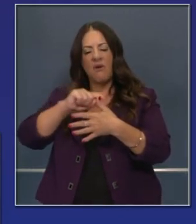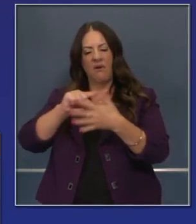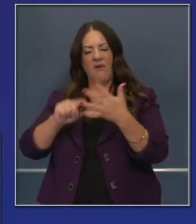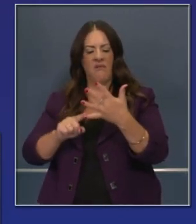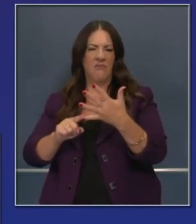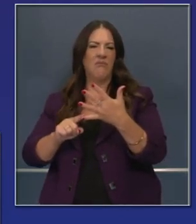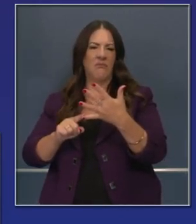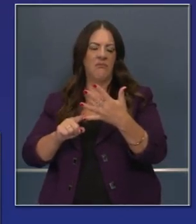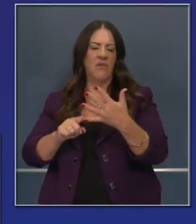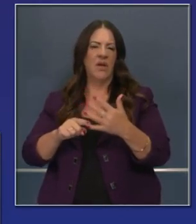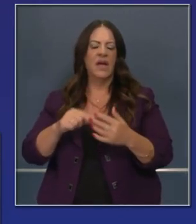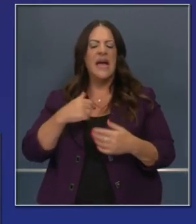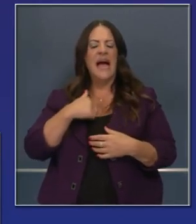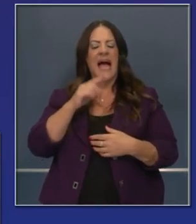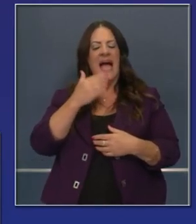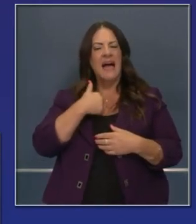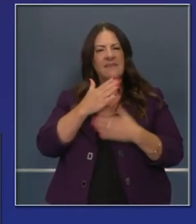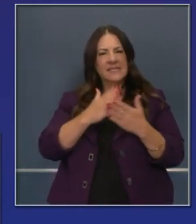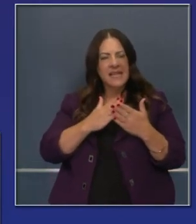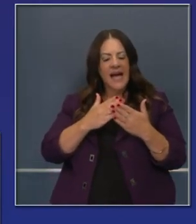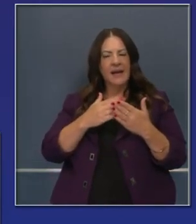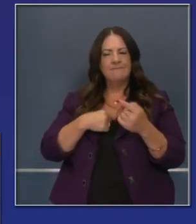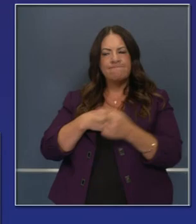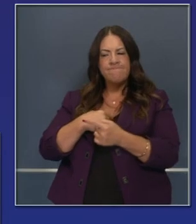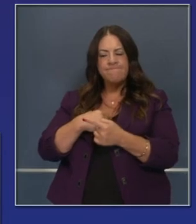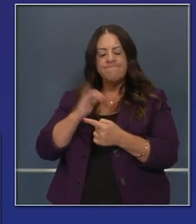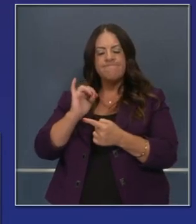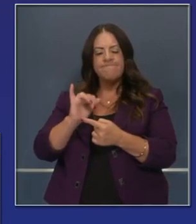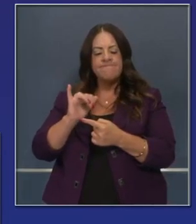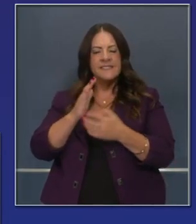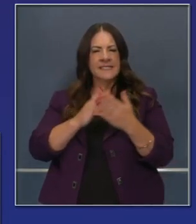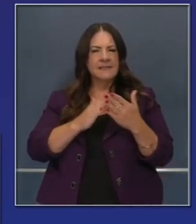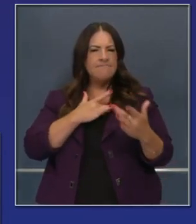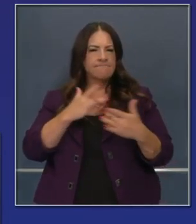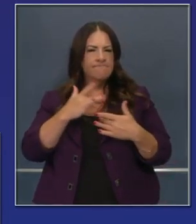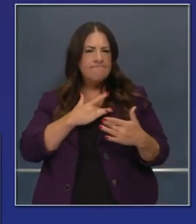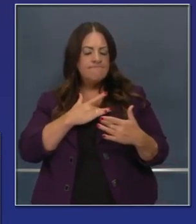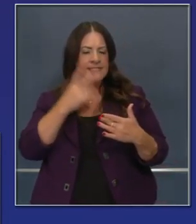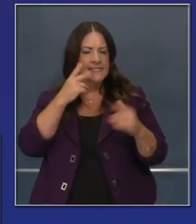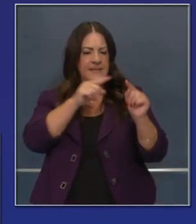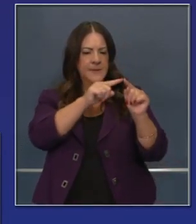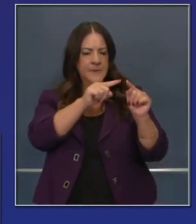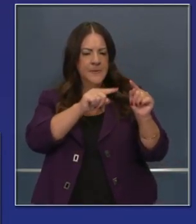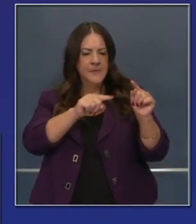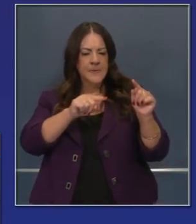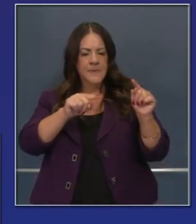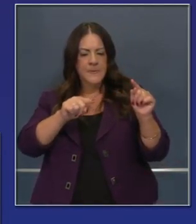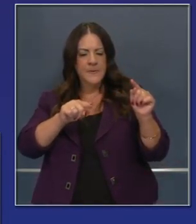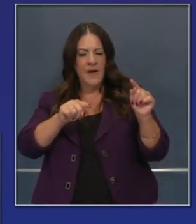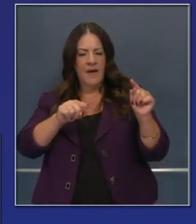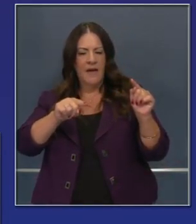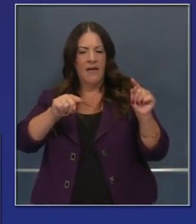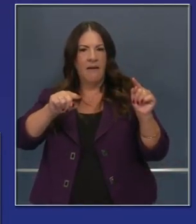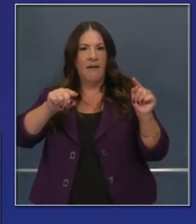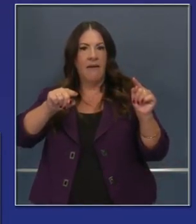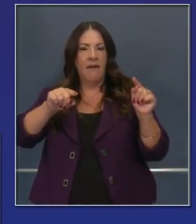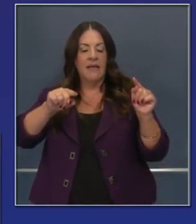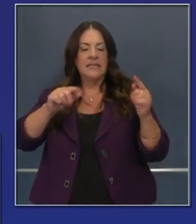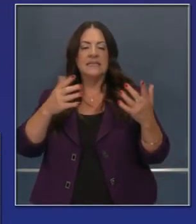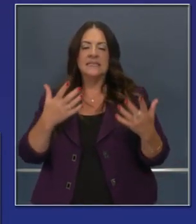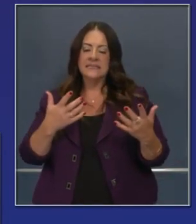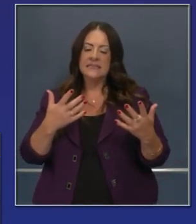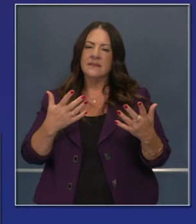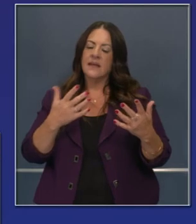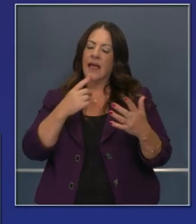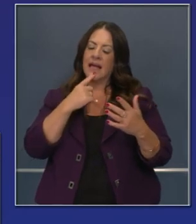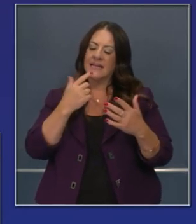esos condados. Así que vemos esa alza de la línea que sí causa